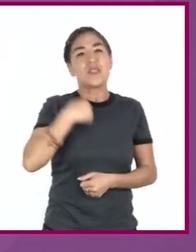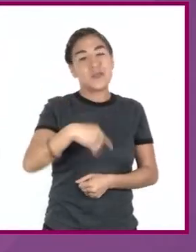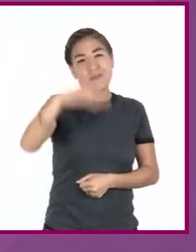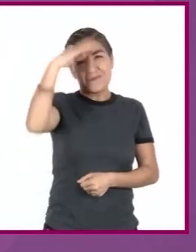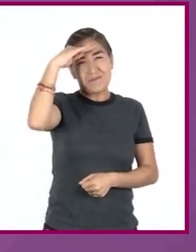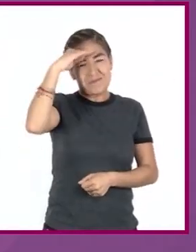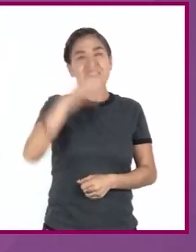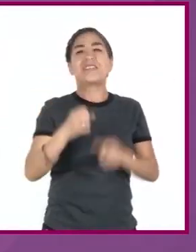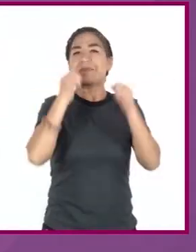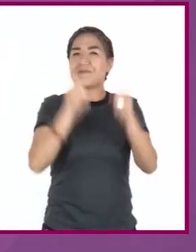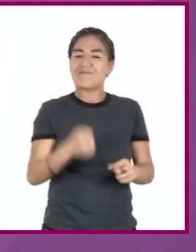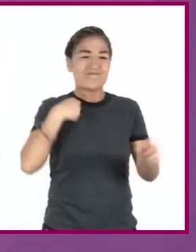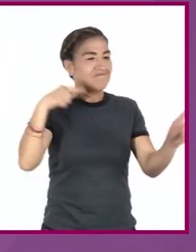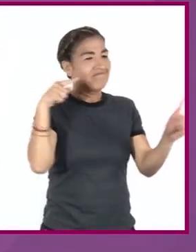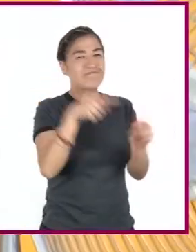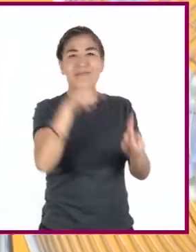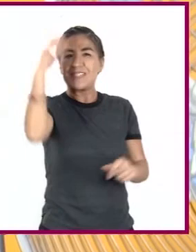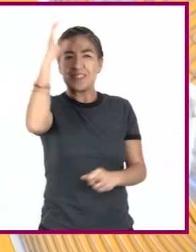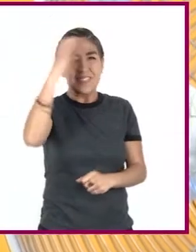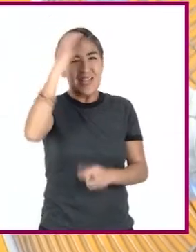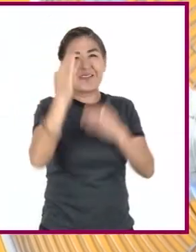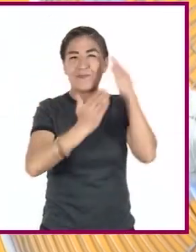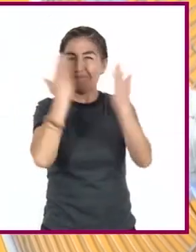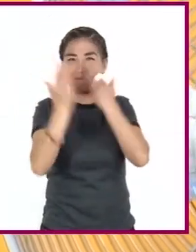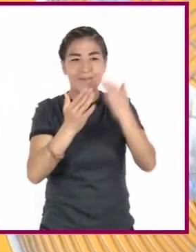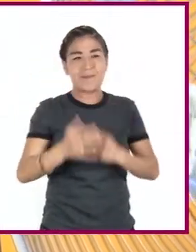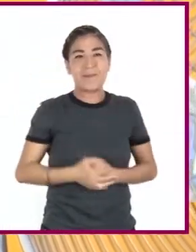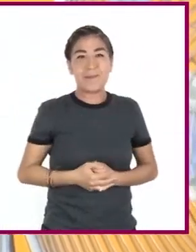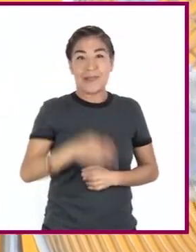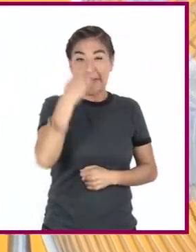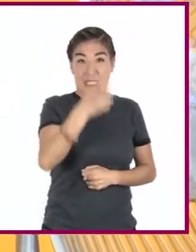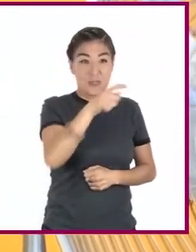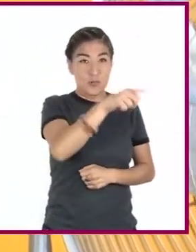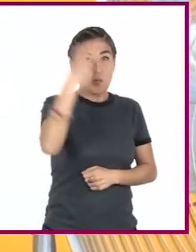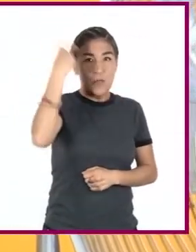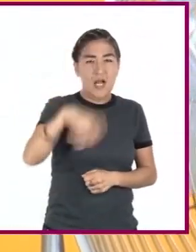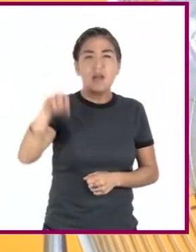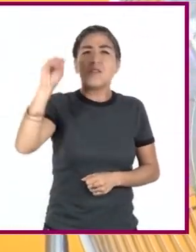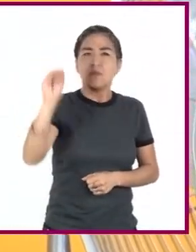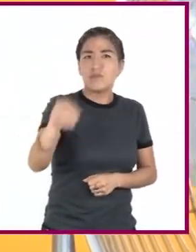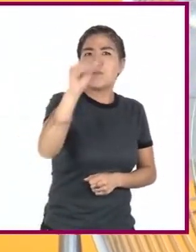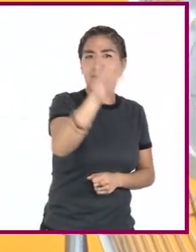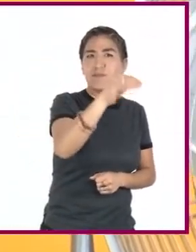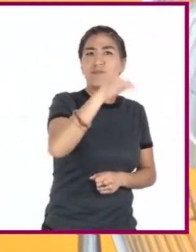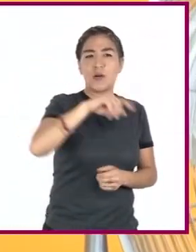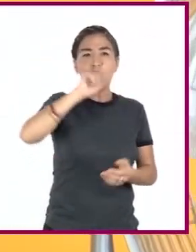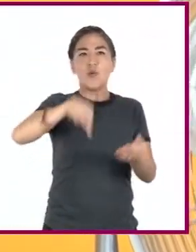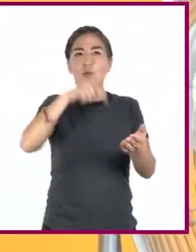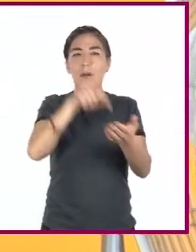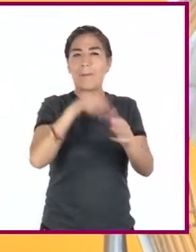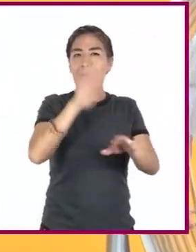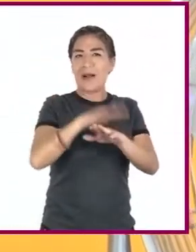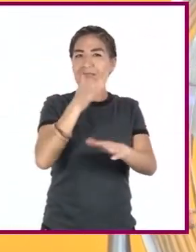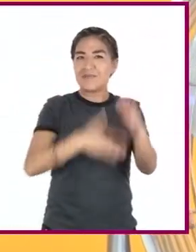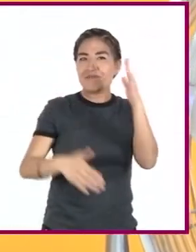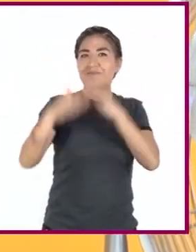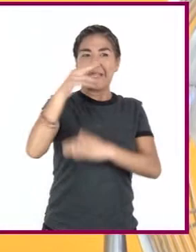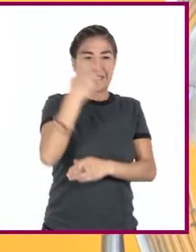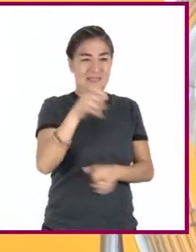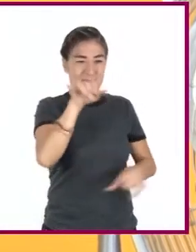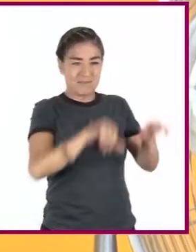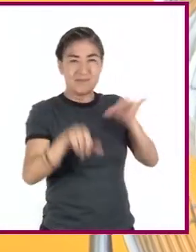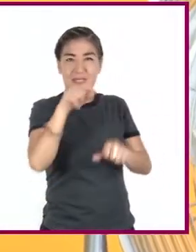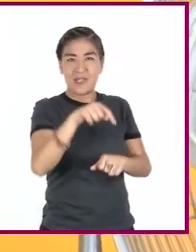dedicar mi vida a la ciencia. Bueno, después de ese viaje usted empezó a tener un lugar más protagónico en el